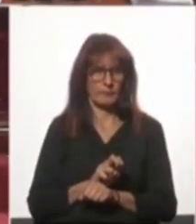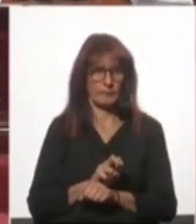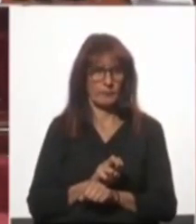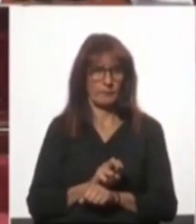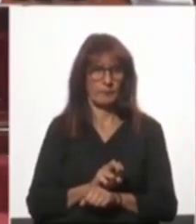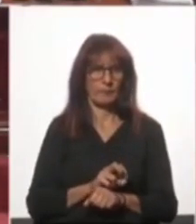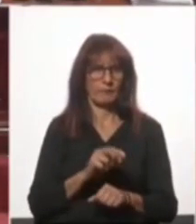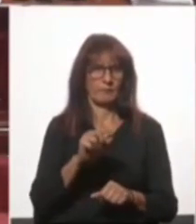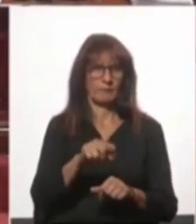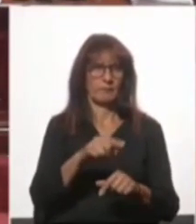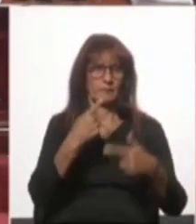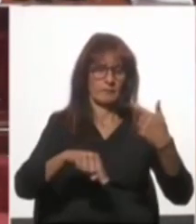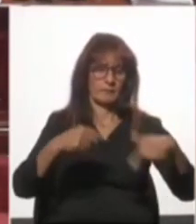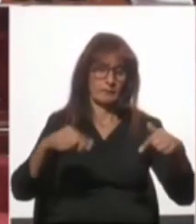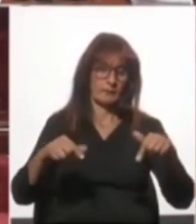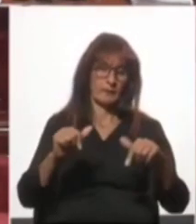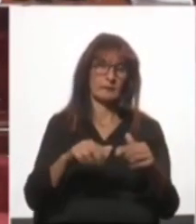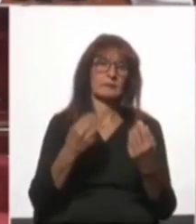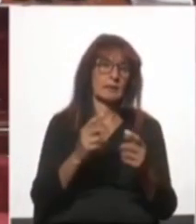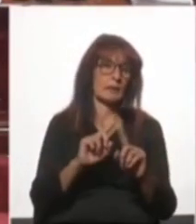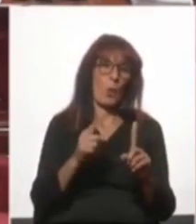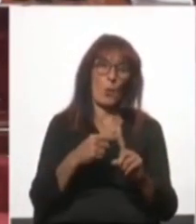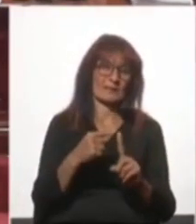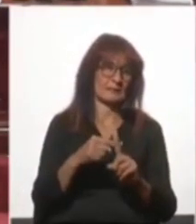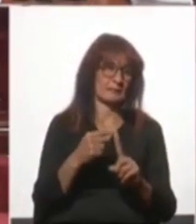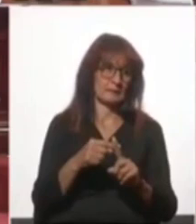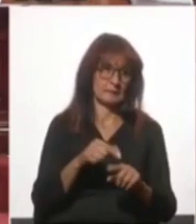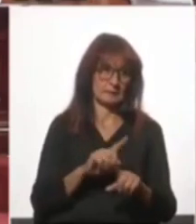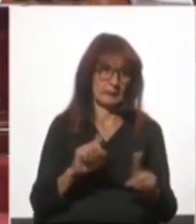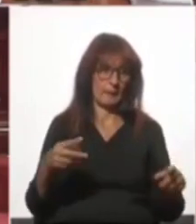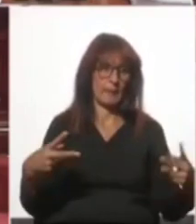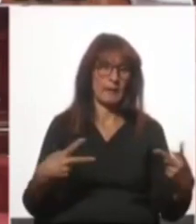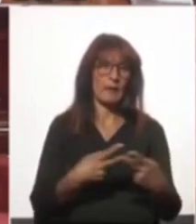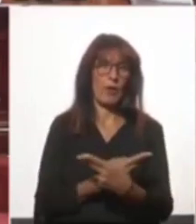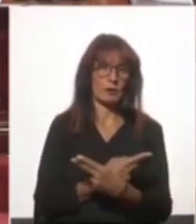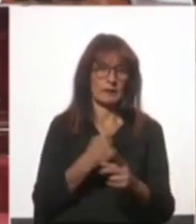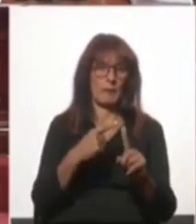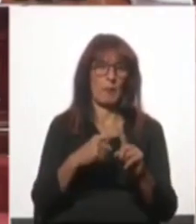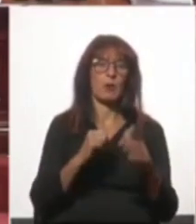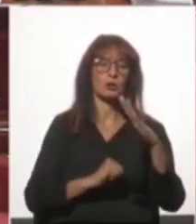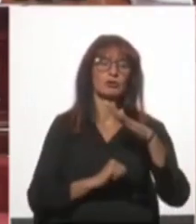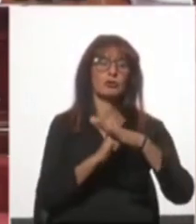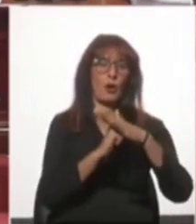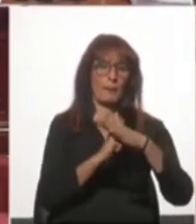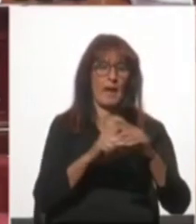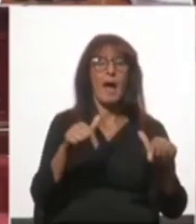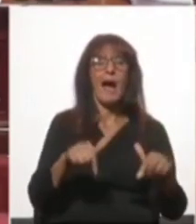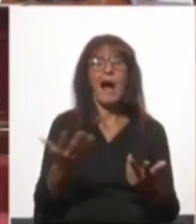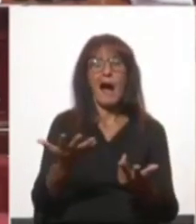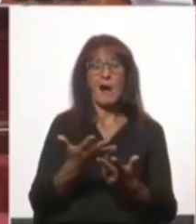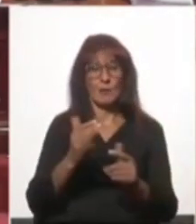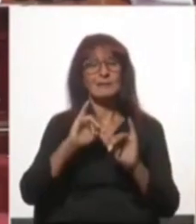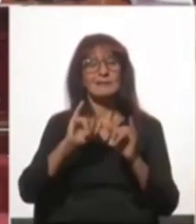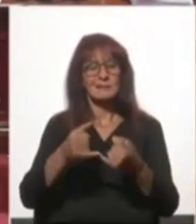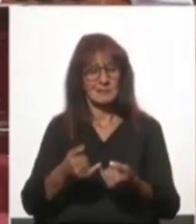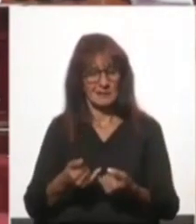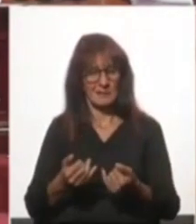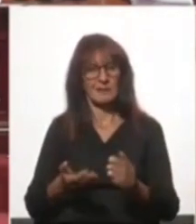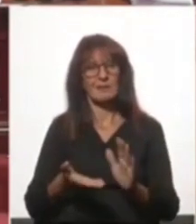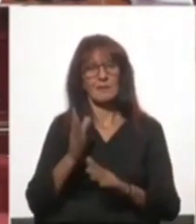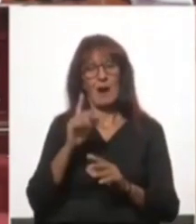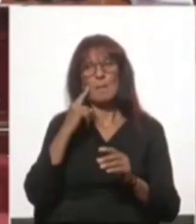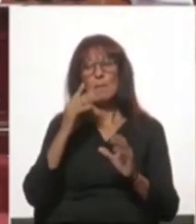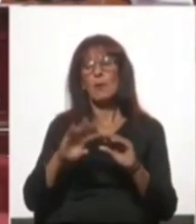Cosa que ahora no existe. Ahora la presunción es que ese recorte por topes sí se va a usar por la inconsistencia entre los